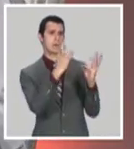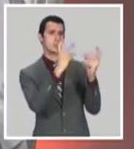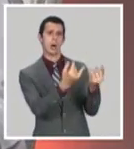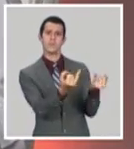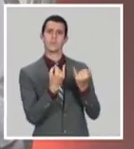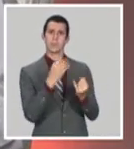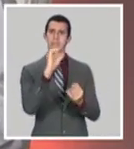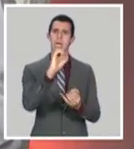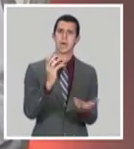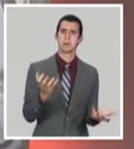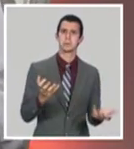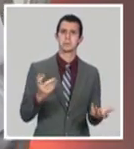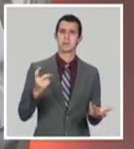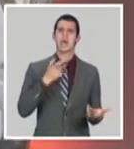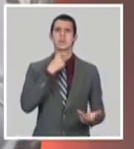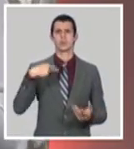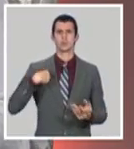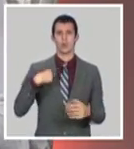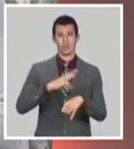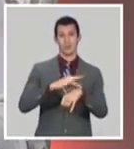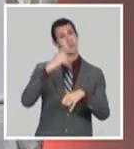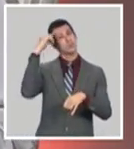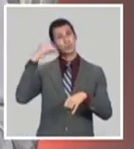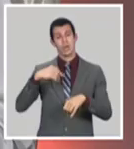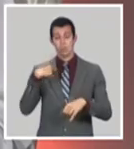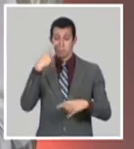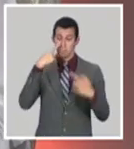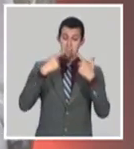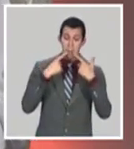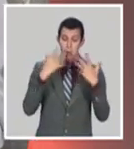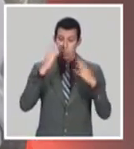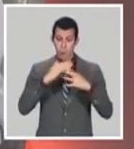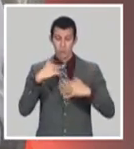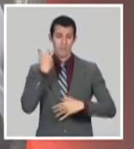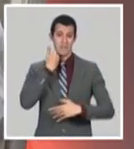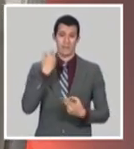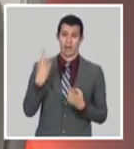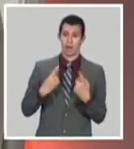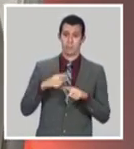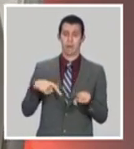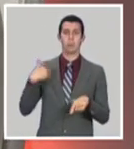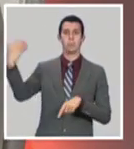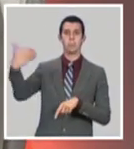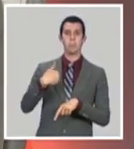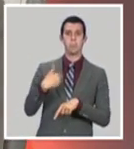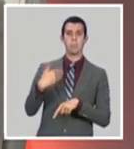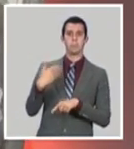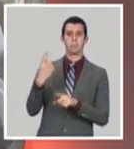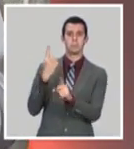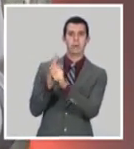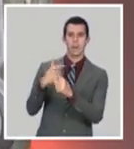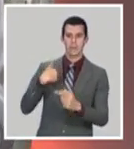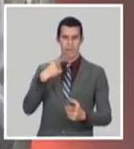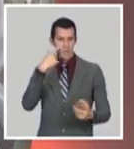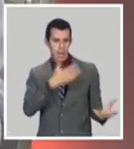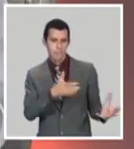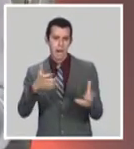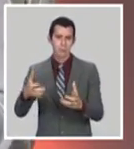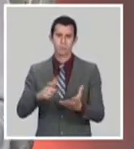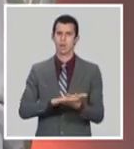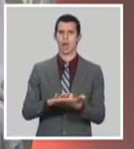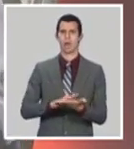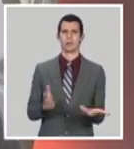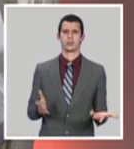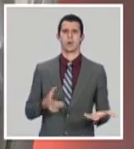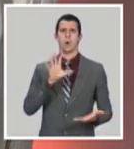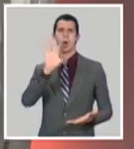me ingresara, o la pesquisa no pasó por mi casa, o se demoraron para trasladarme, o llegué al hospital en